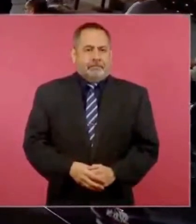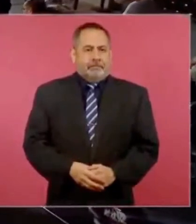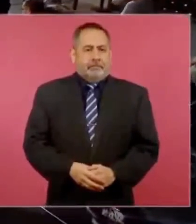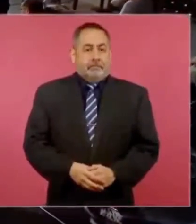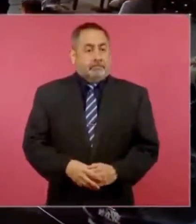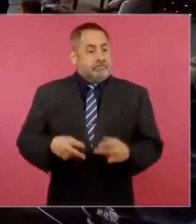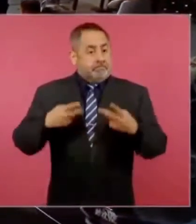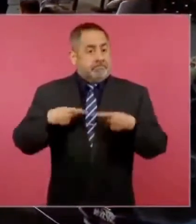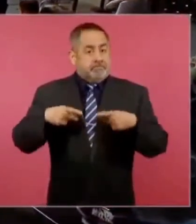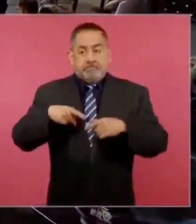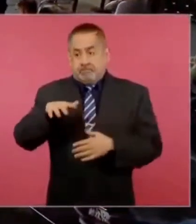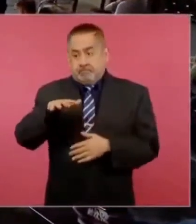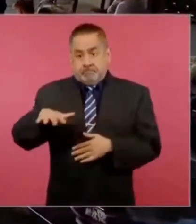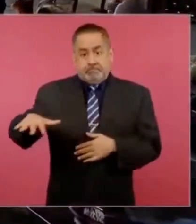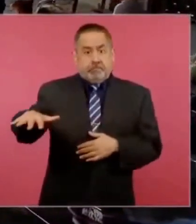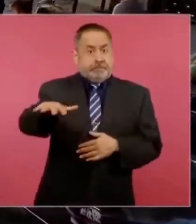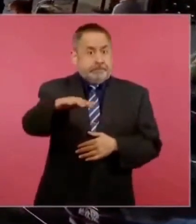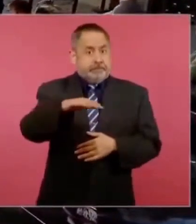El pueblo,